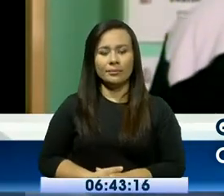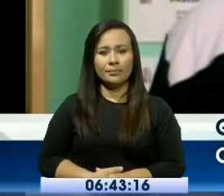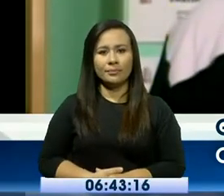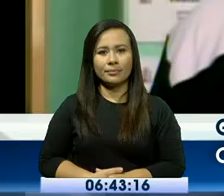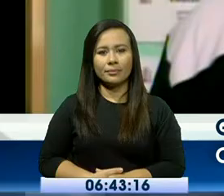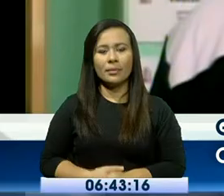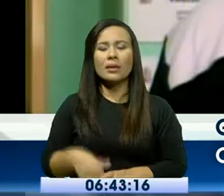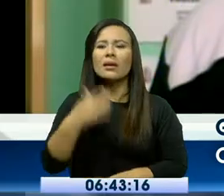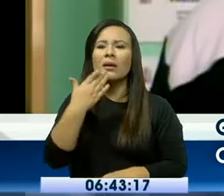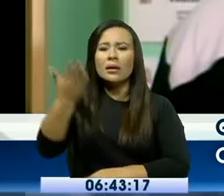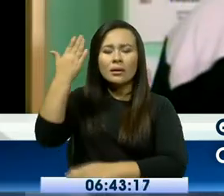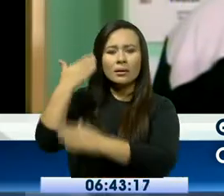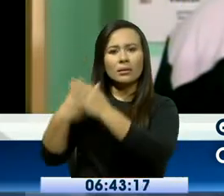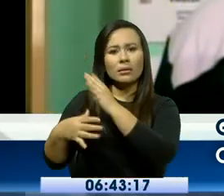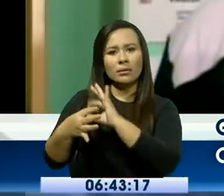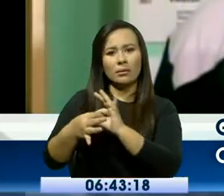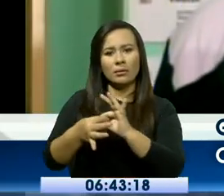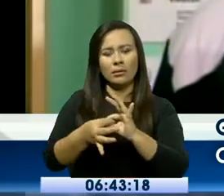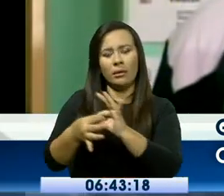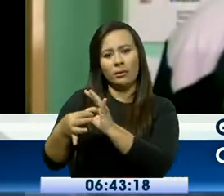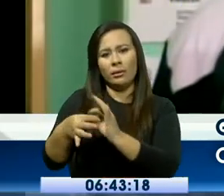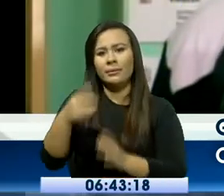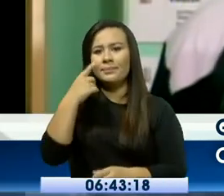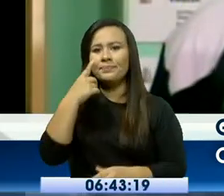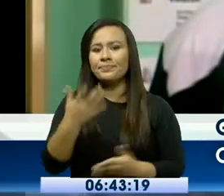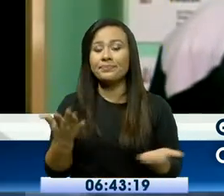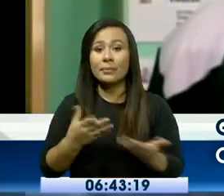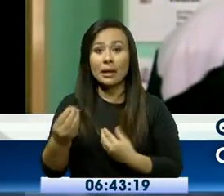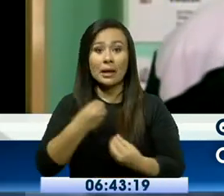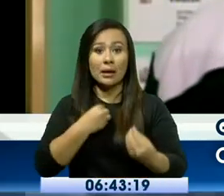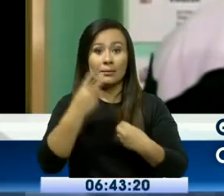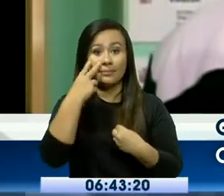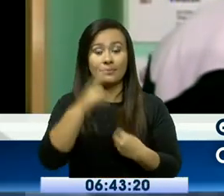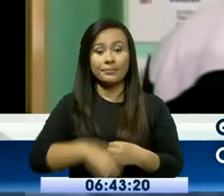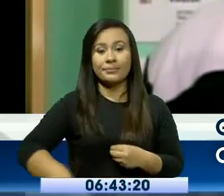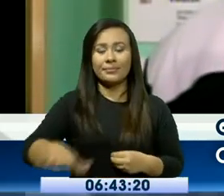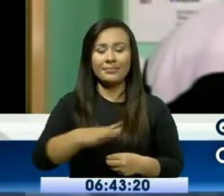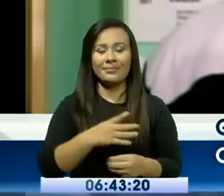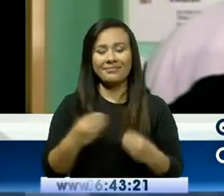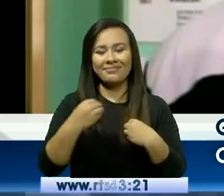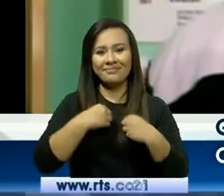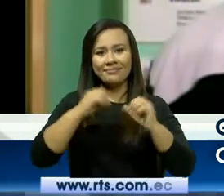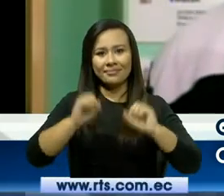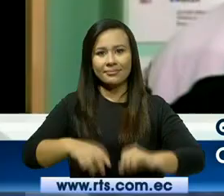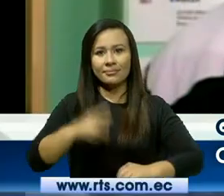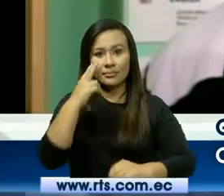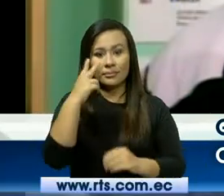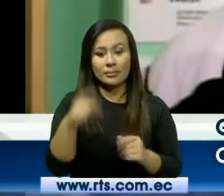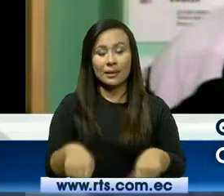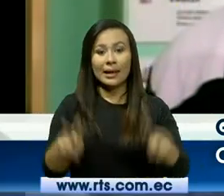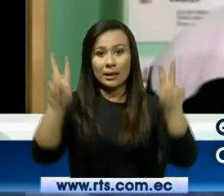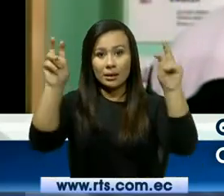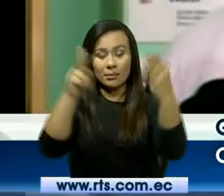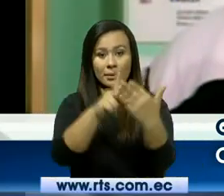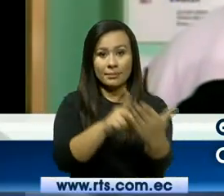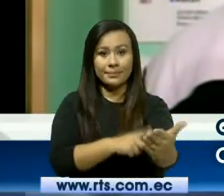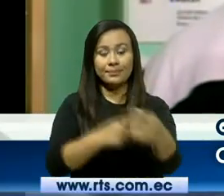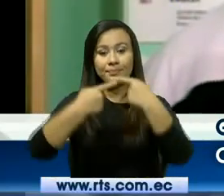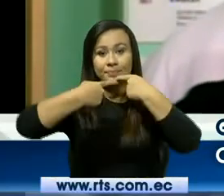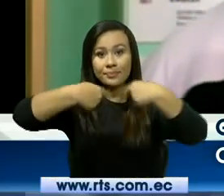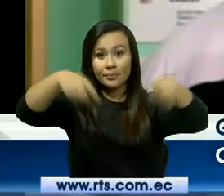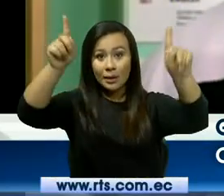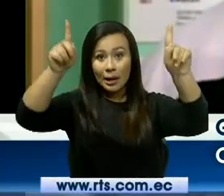esas historias. Eso es lo que se pretende con este tipo de programas, inclusive que